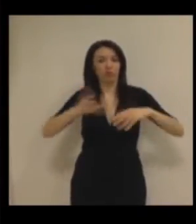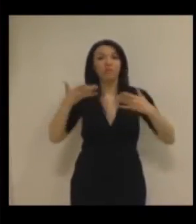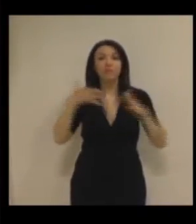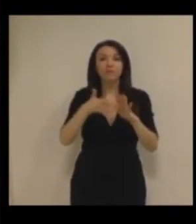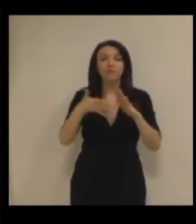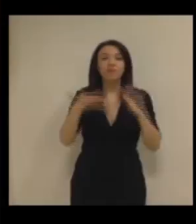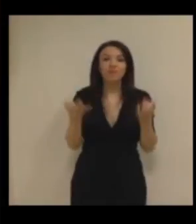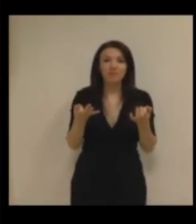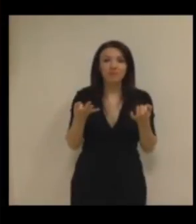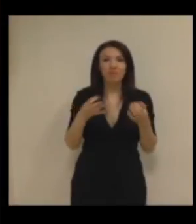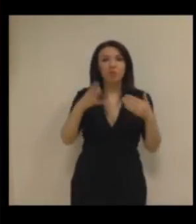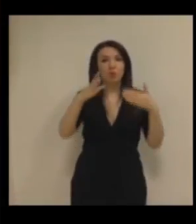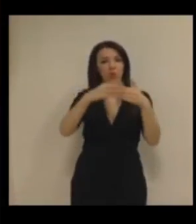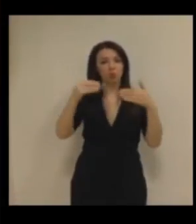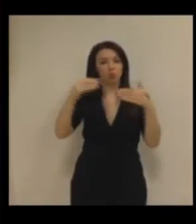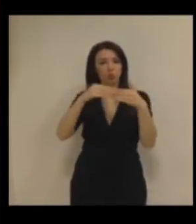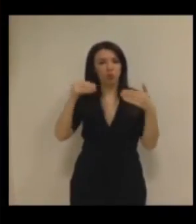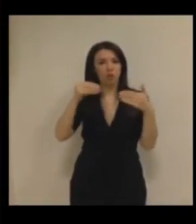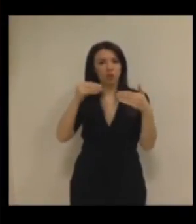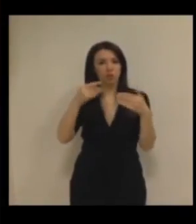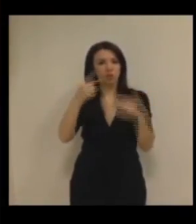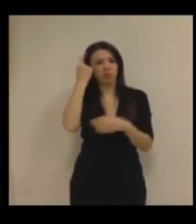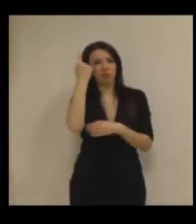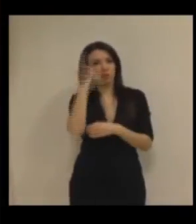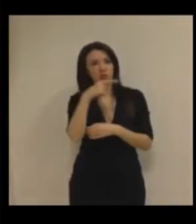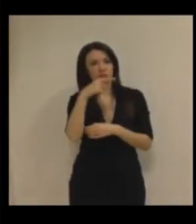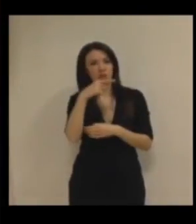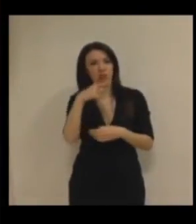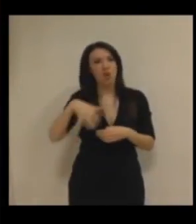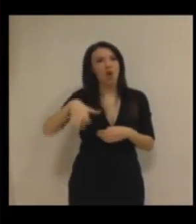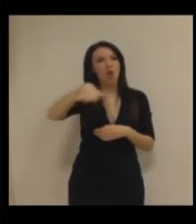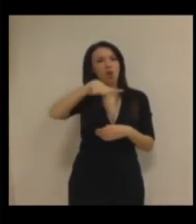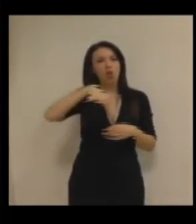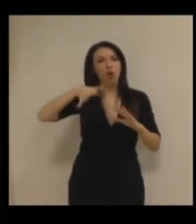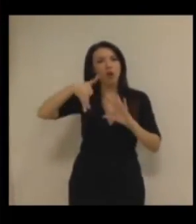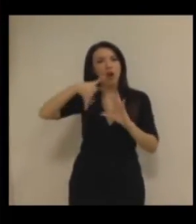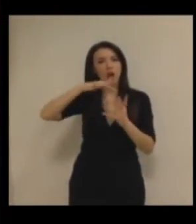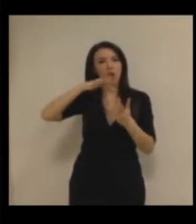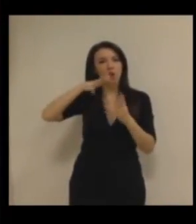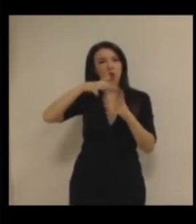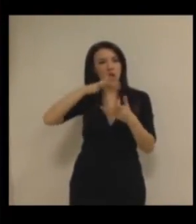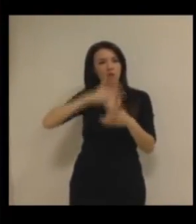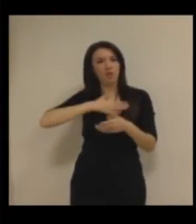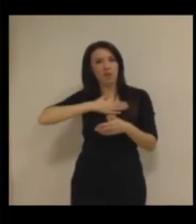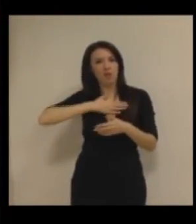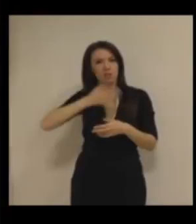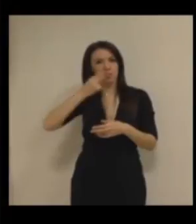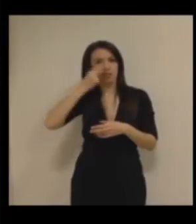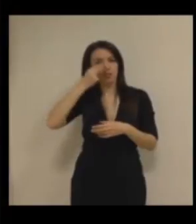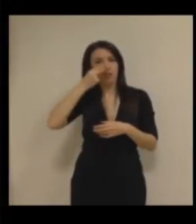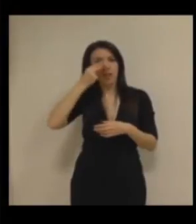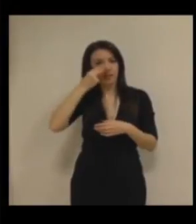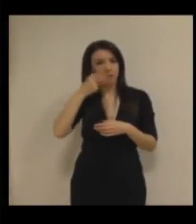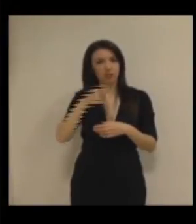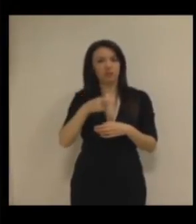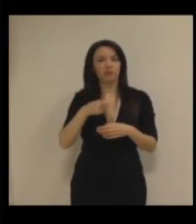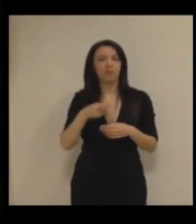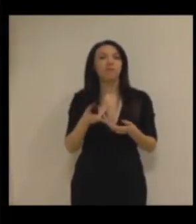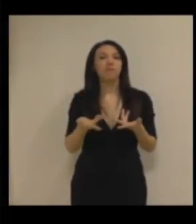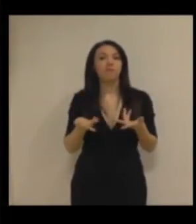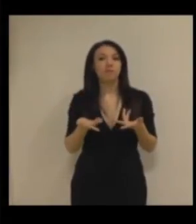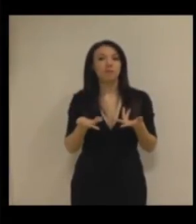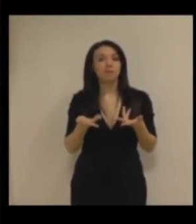decir, el usuario identifica una zona geográfica de su interés